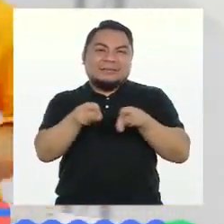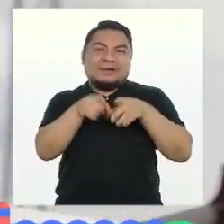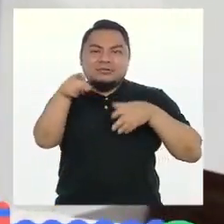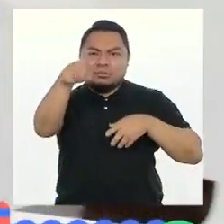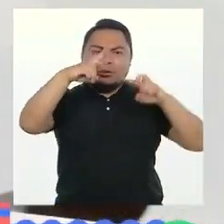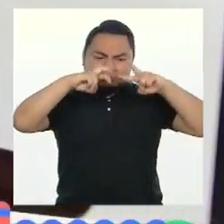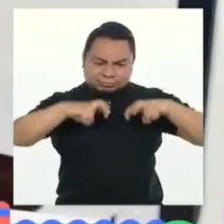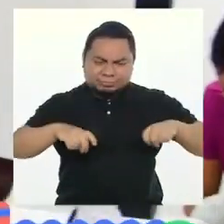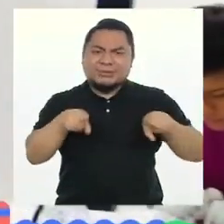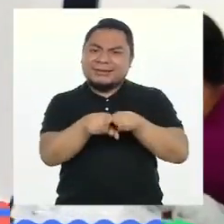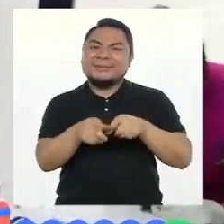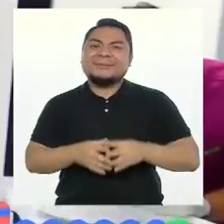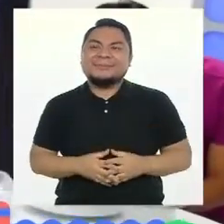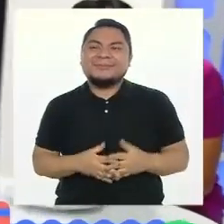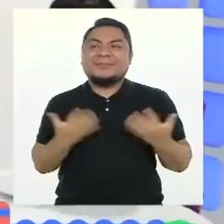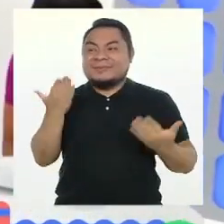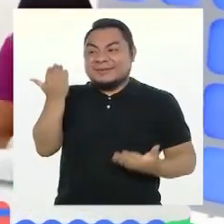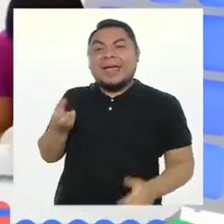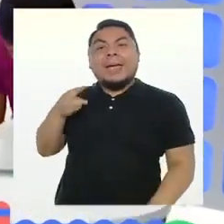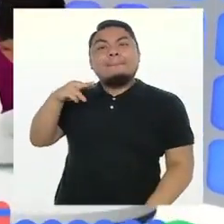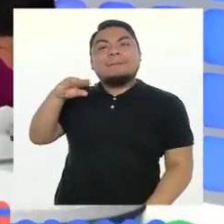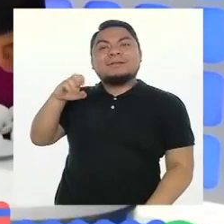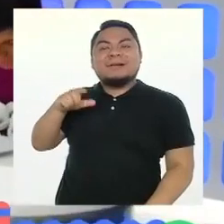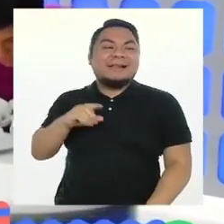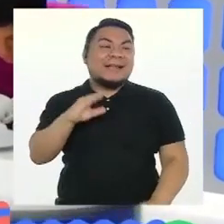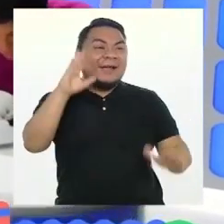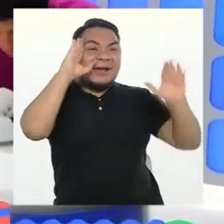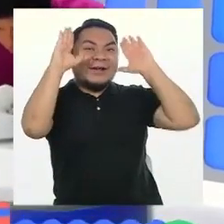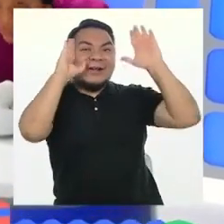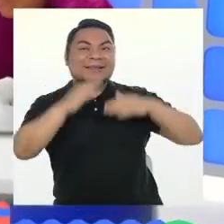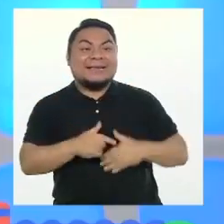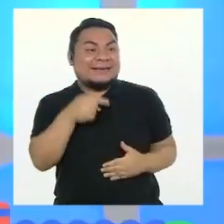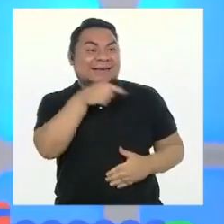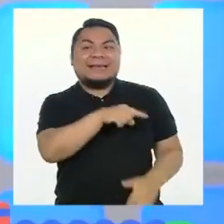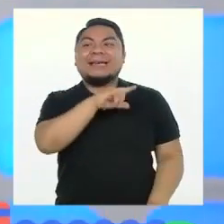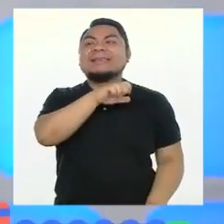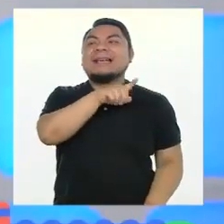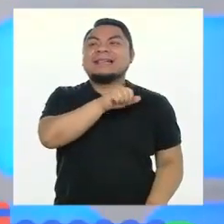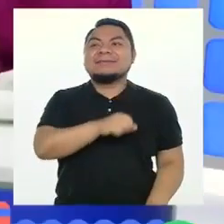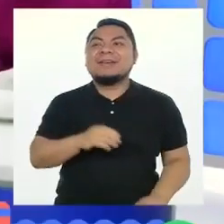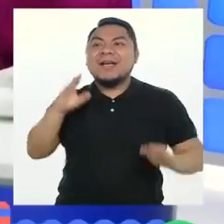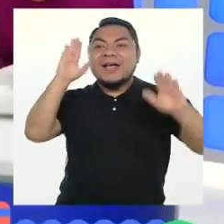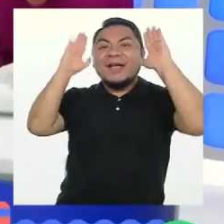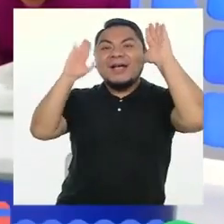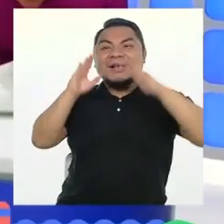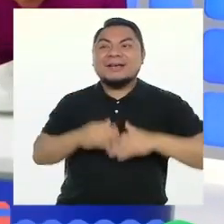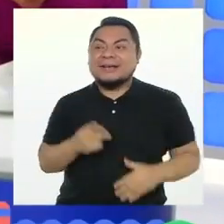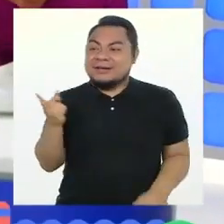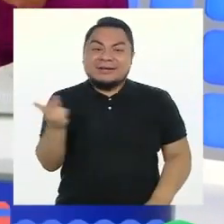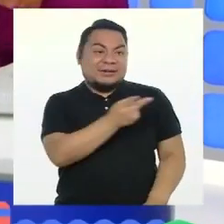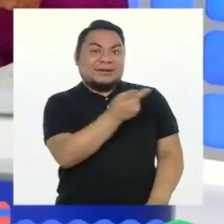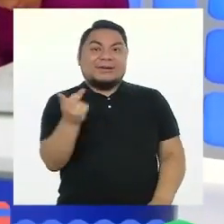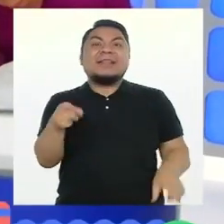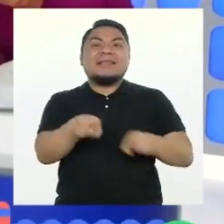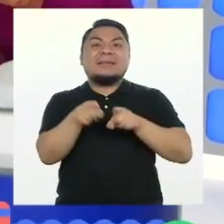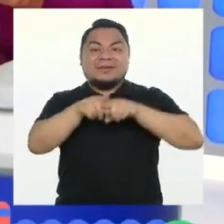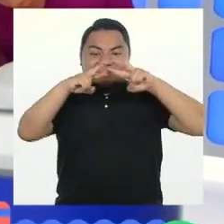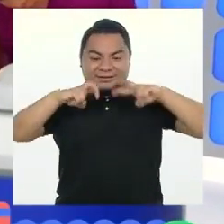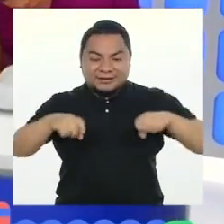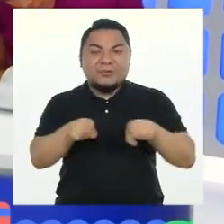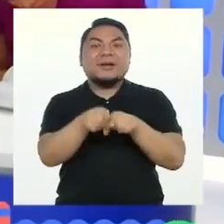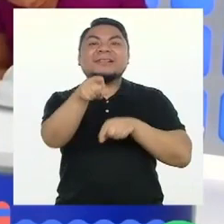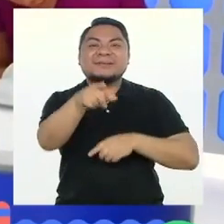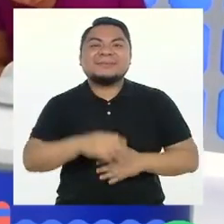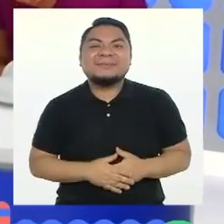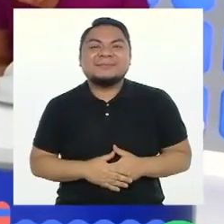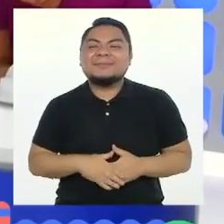son experimentores. Él es Manuel. Hola. Y ella es Jelly. Hola. Y también son experimentores como ustedes.